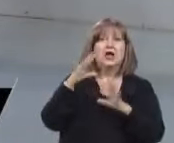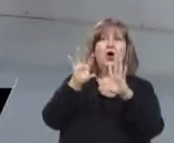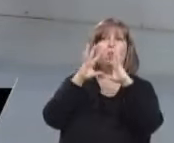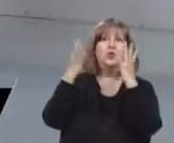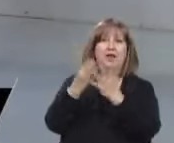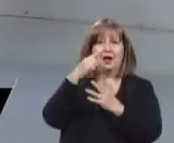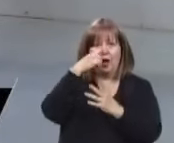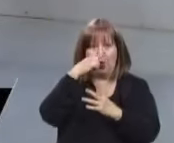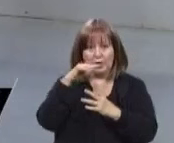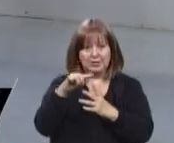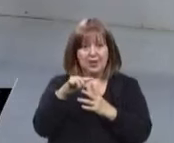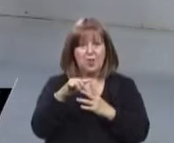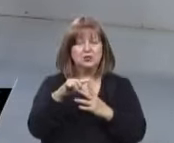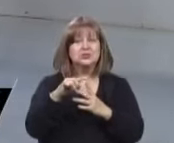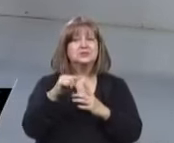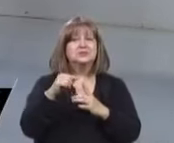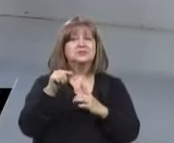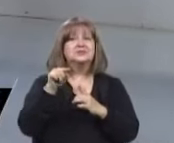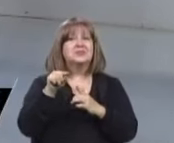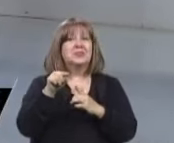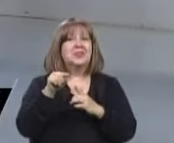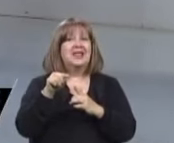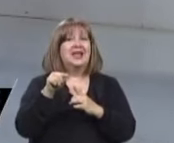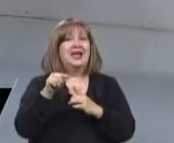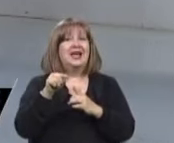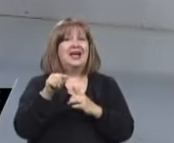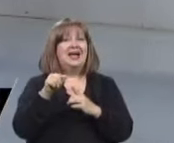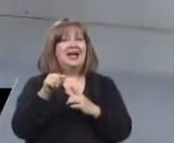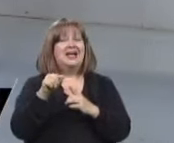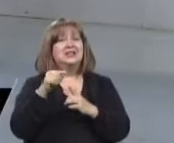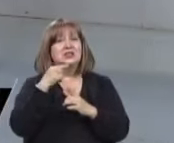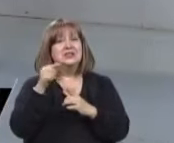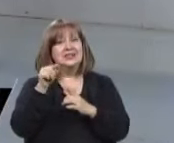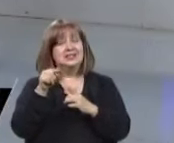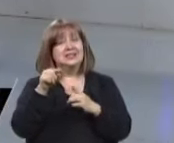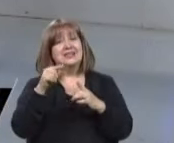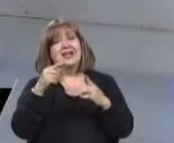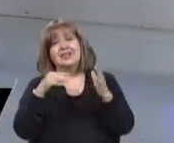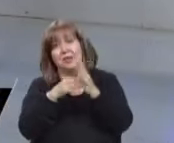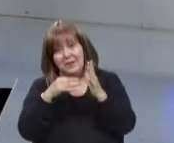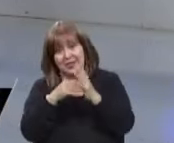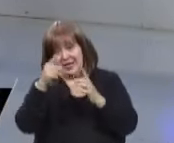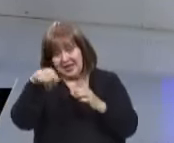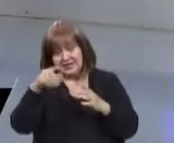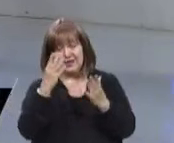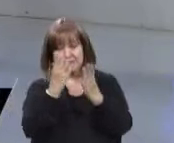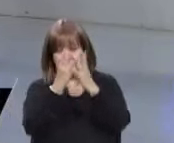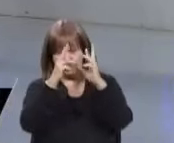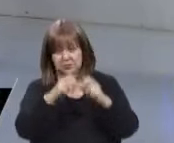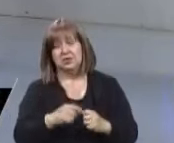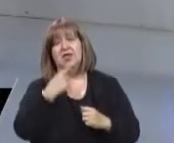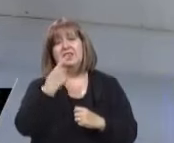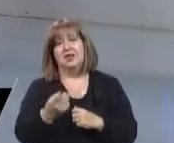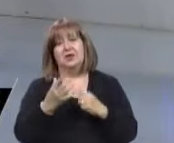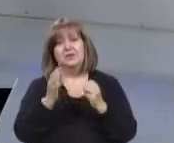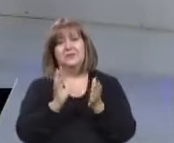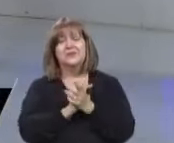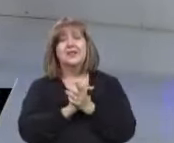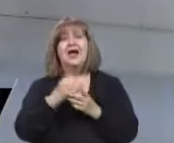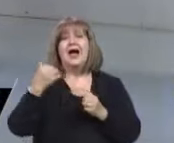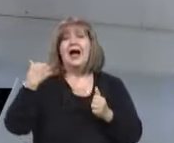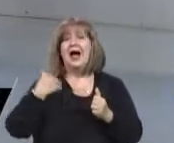es la estadística de la cual han sacado. Y de acuerdo a todo ese estudio, han determinado que